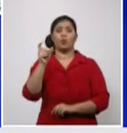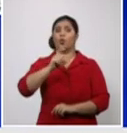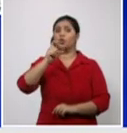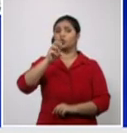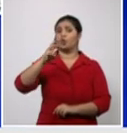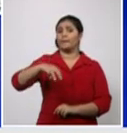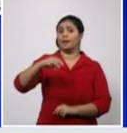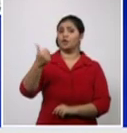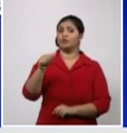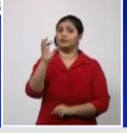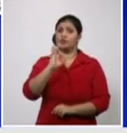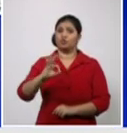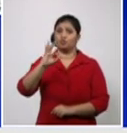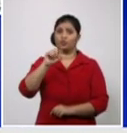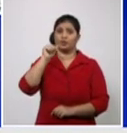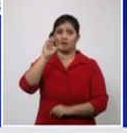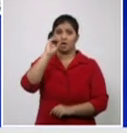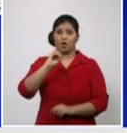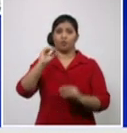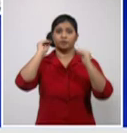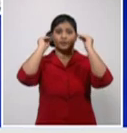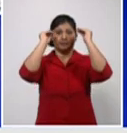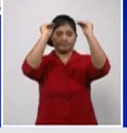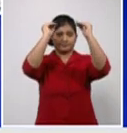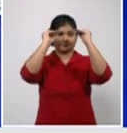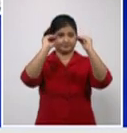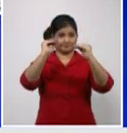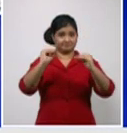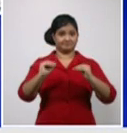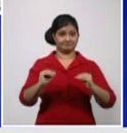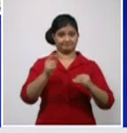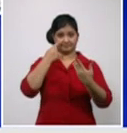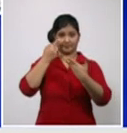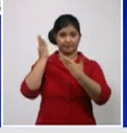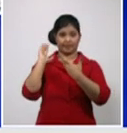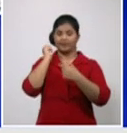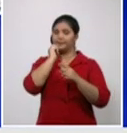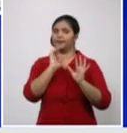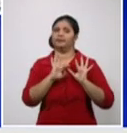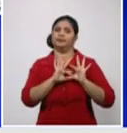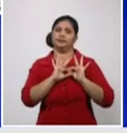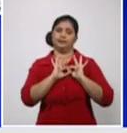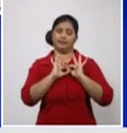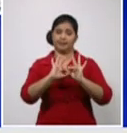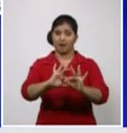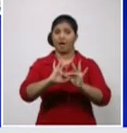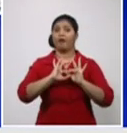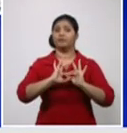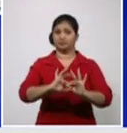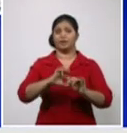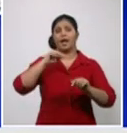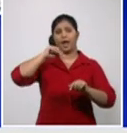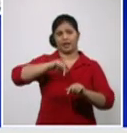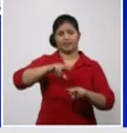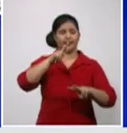octubre como los de mayor riesgo por la elevada tasa de transmisión que presentan estos